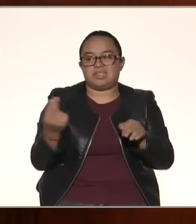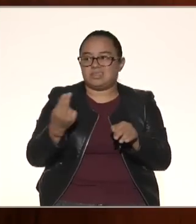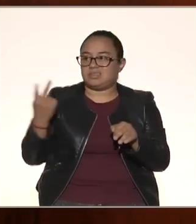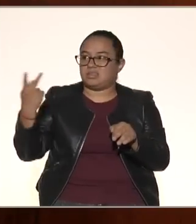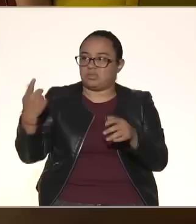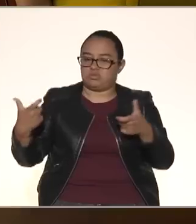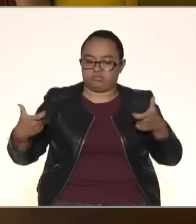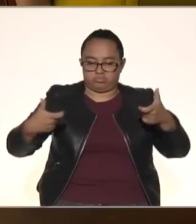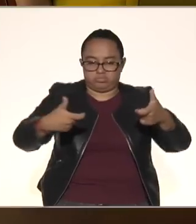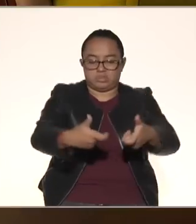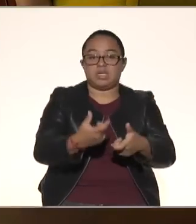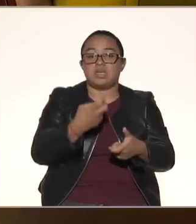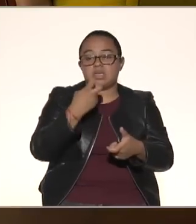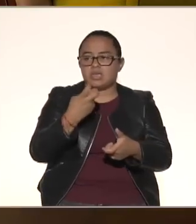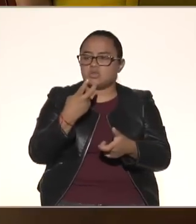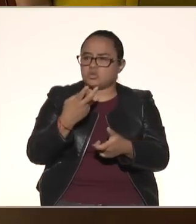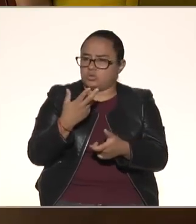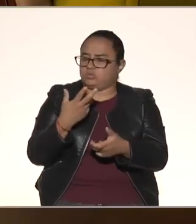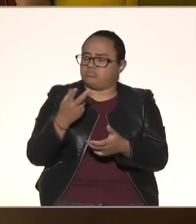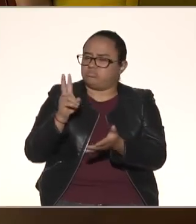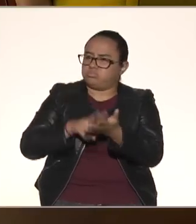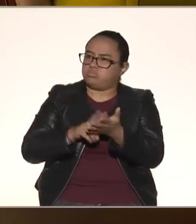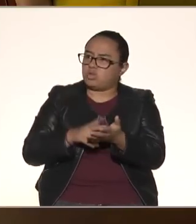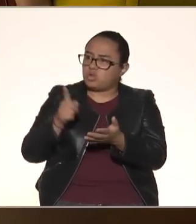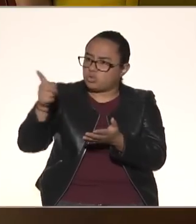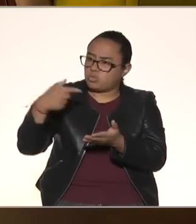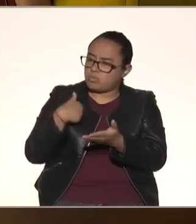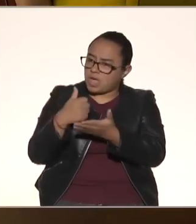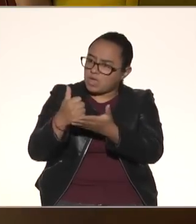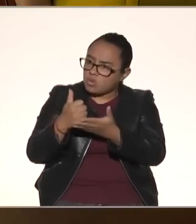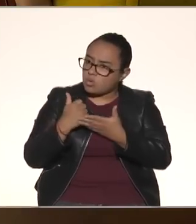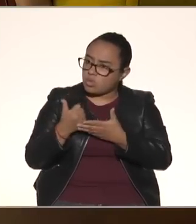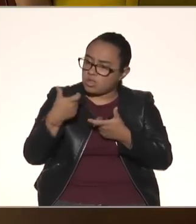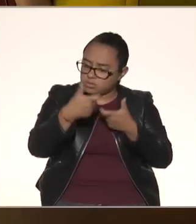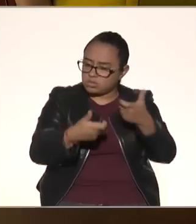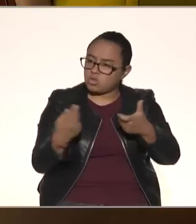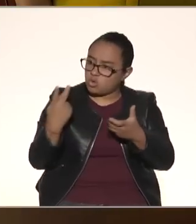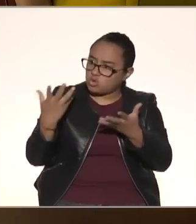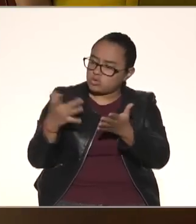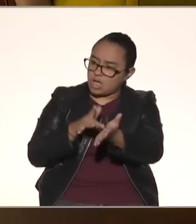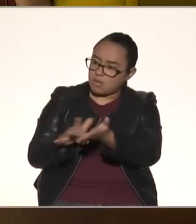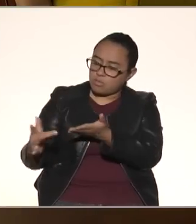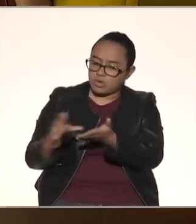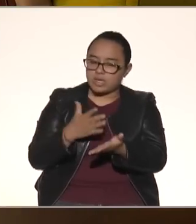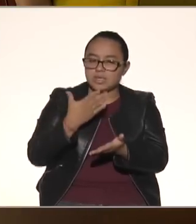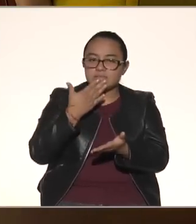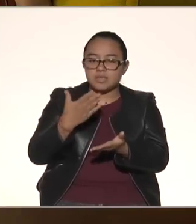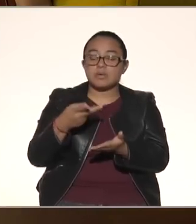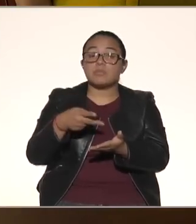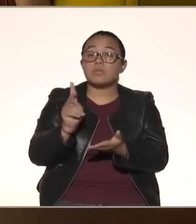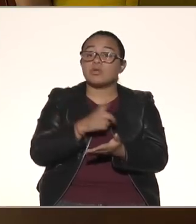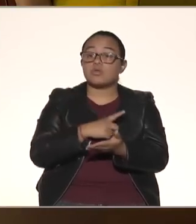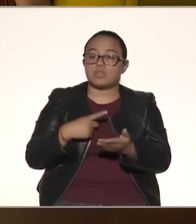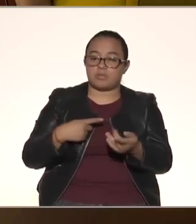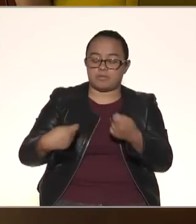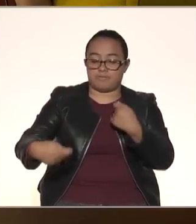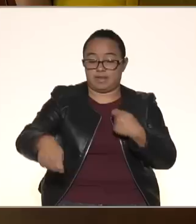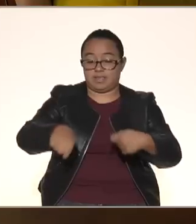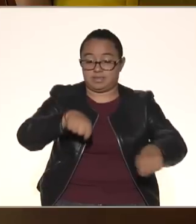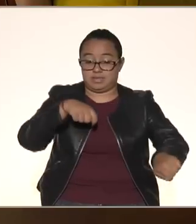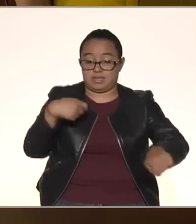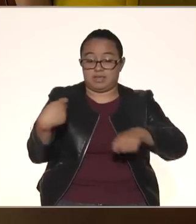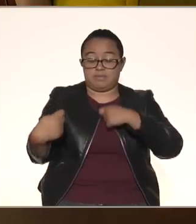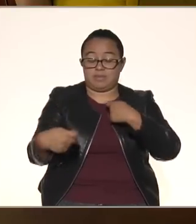y valoro y aprecio que tú estés acompañándome en este proceso, pero eso se trabaja con flexibilidad, con